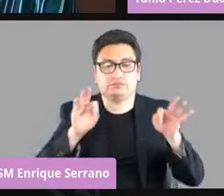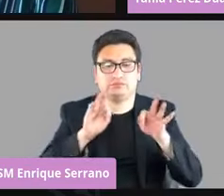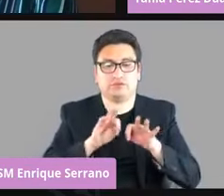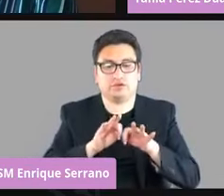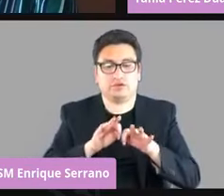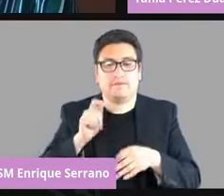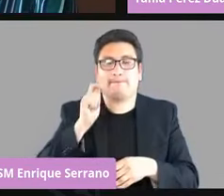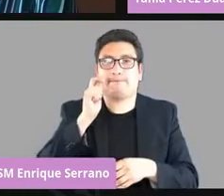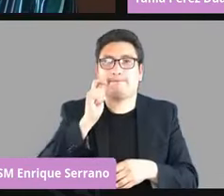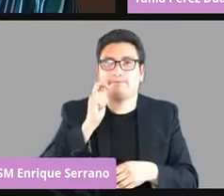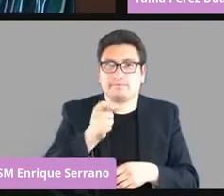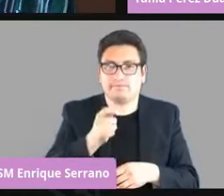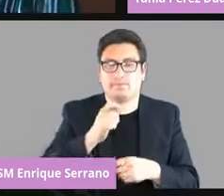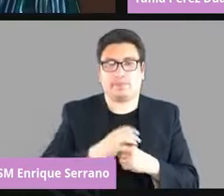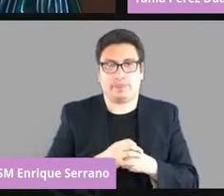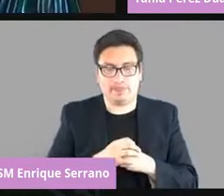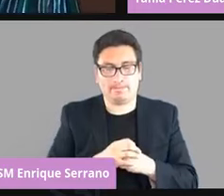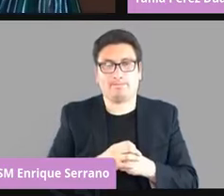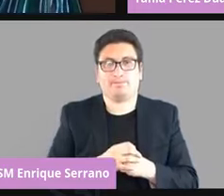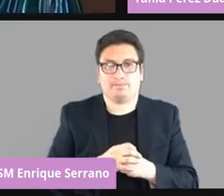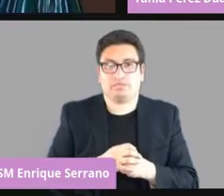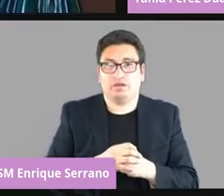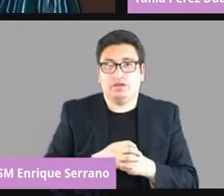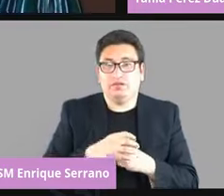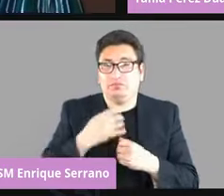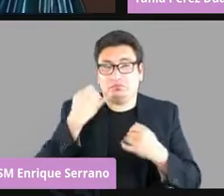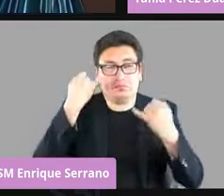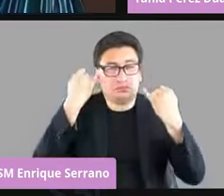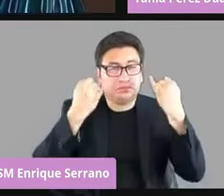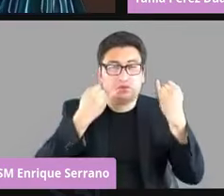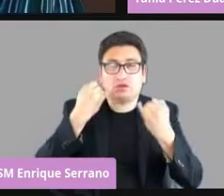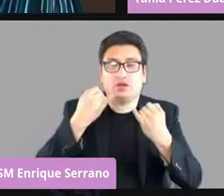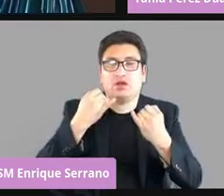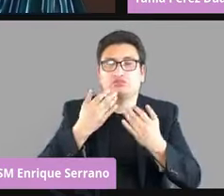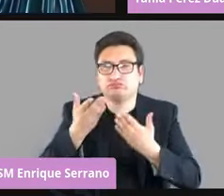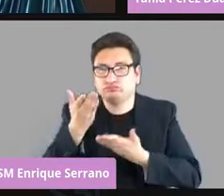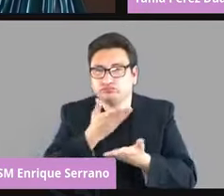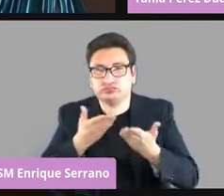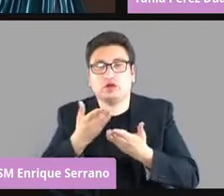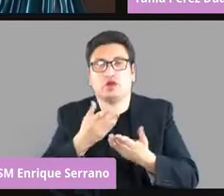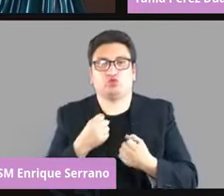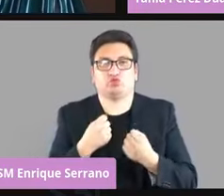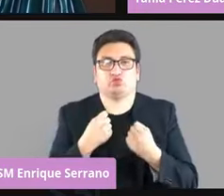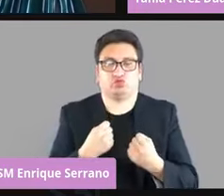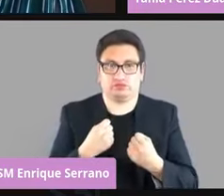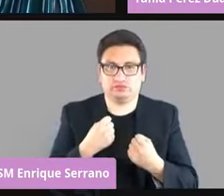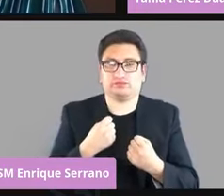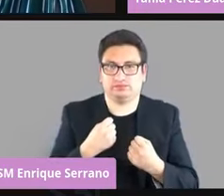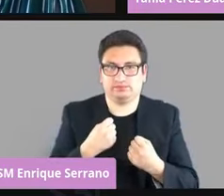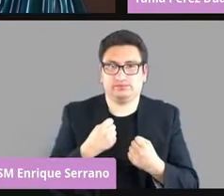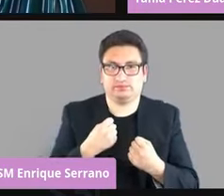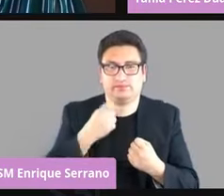de reforzar las compulsiones. No, lo que le da gasolina al trastorno